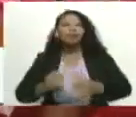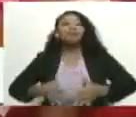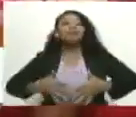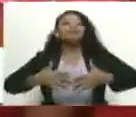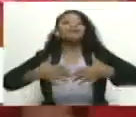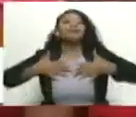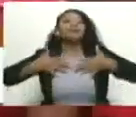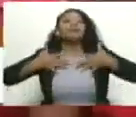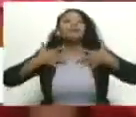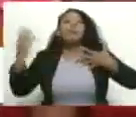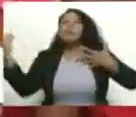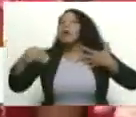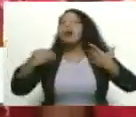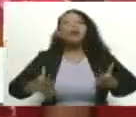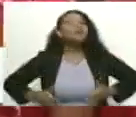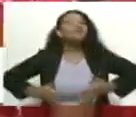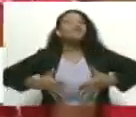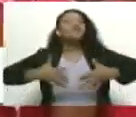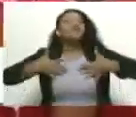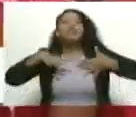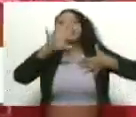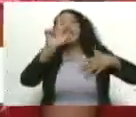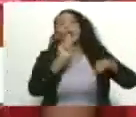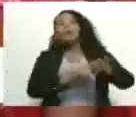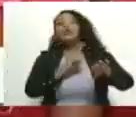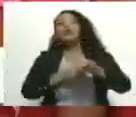Pulmón. Más, unos 5 minutos ahí.